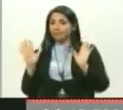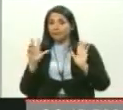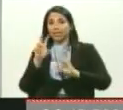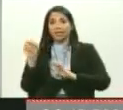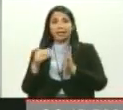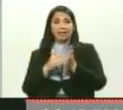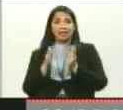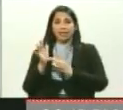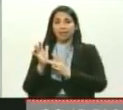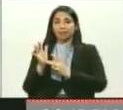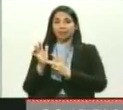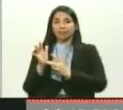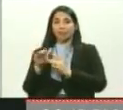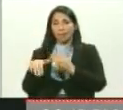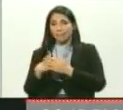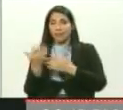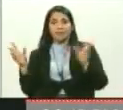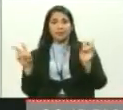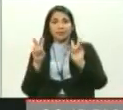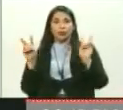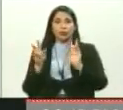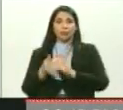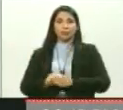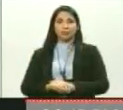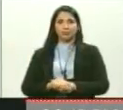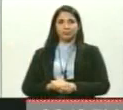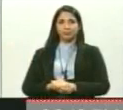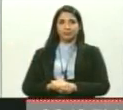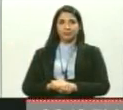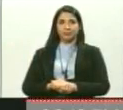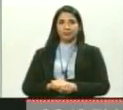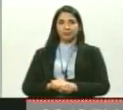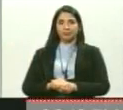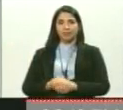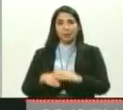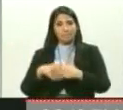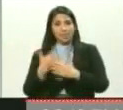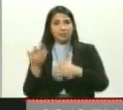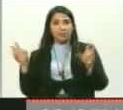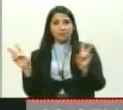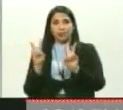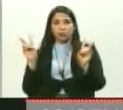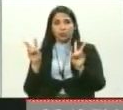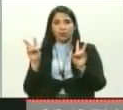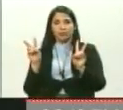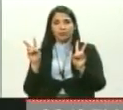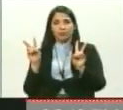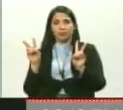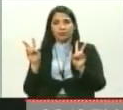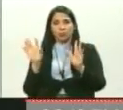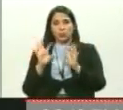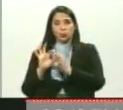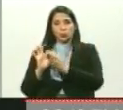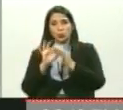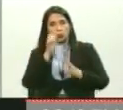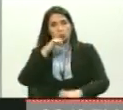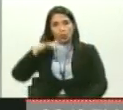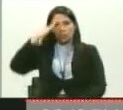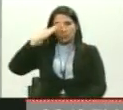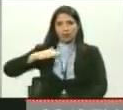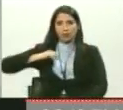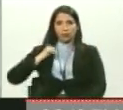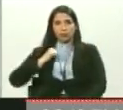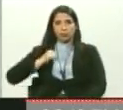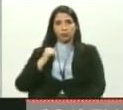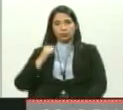abril. Amanecemos de victoria. Amanecer de victoria de la Unión Cívico Militar Policial. Bueno,